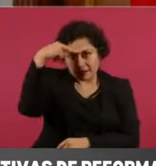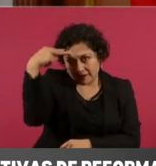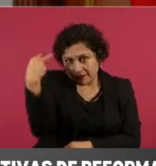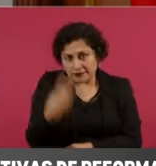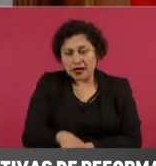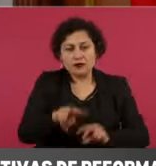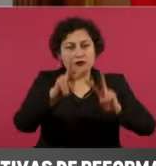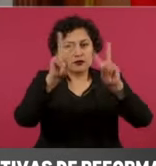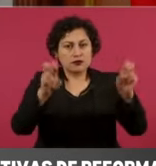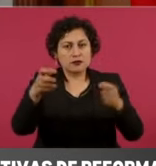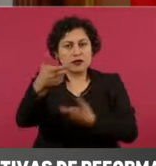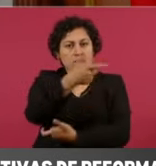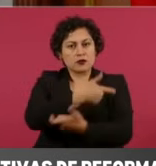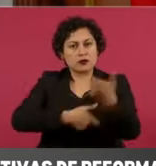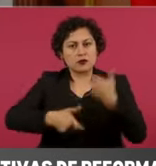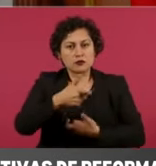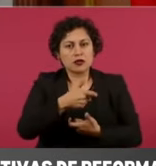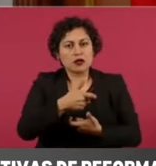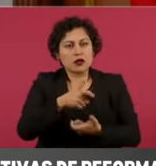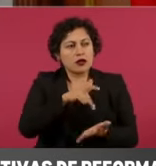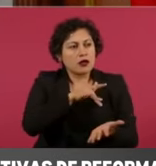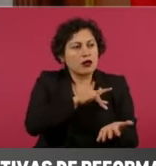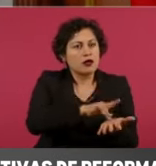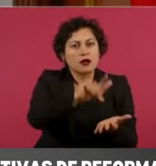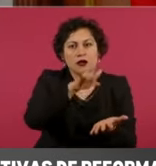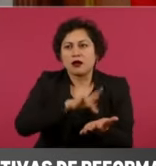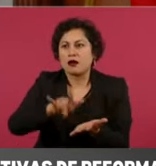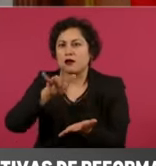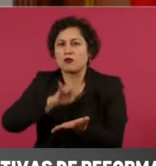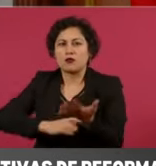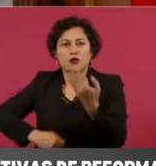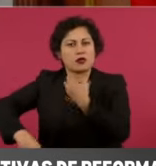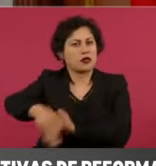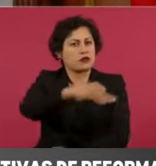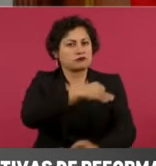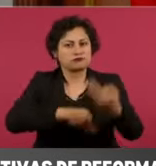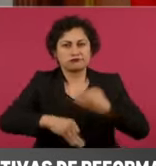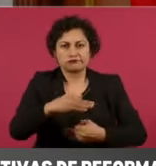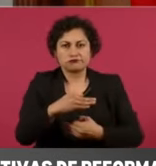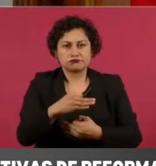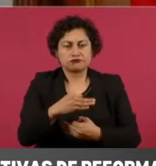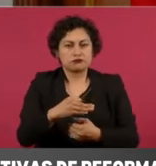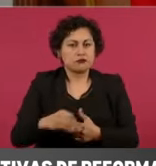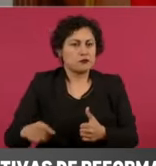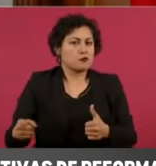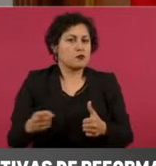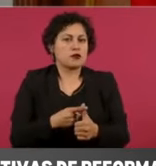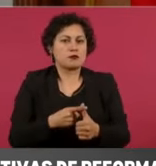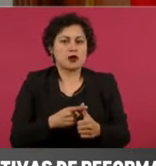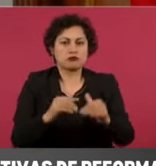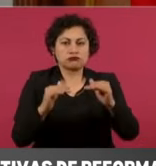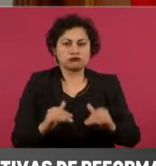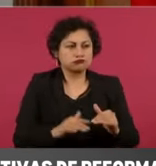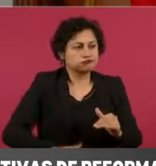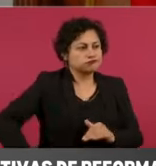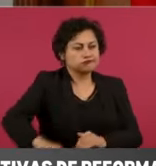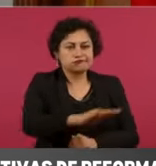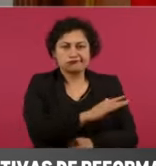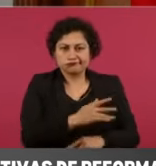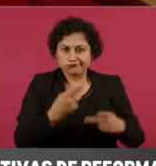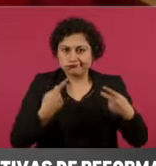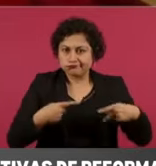mexicanos, desde abajo hacia arriba. En